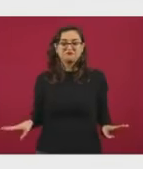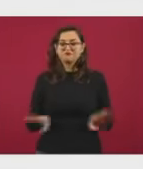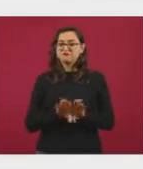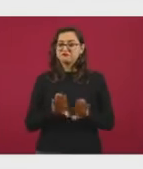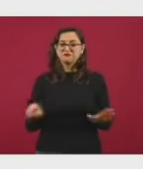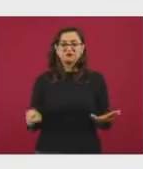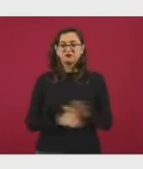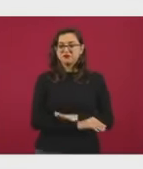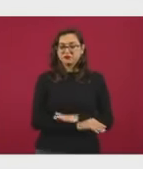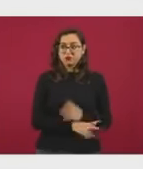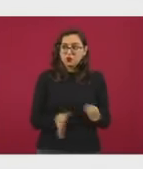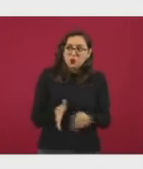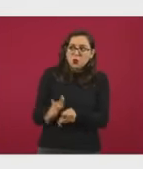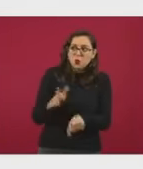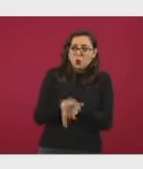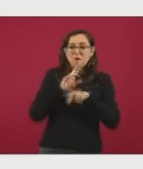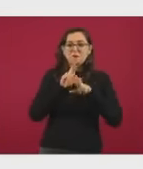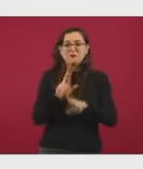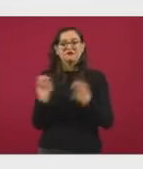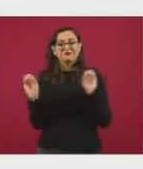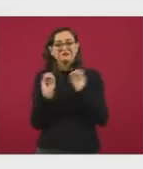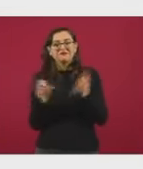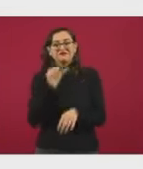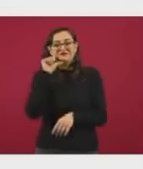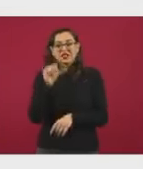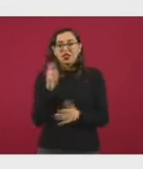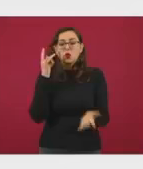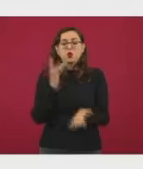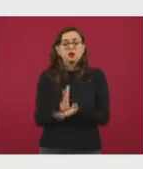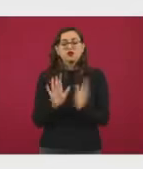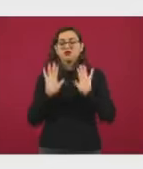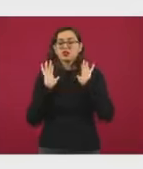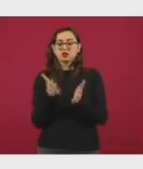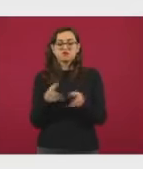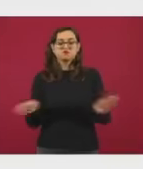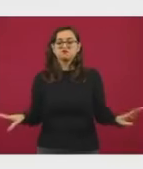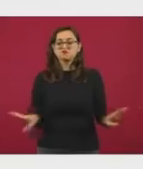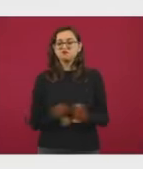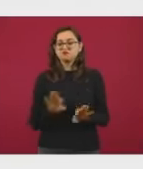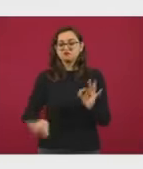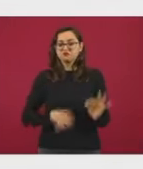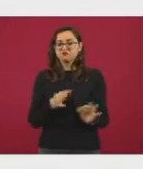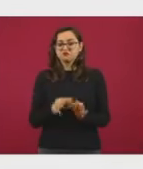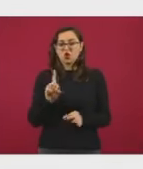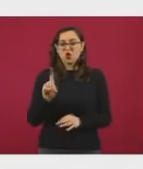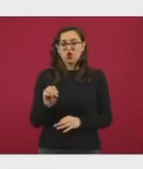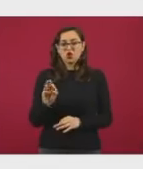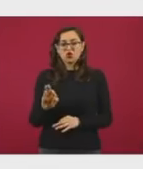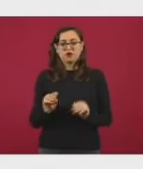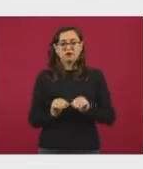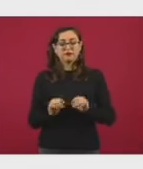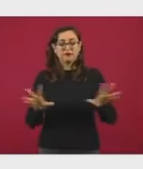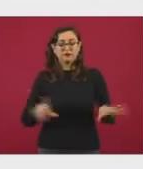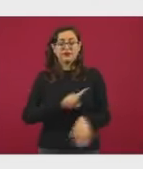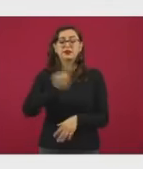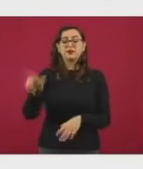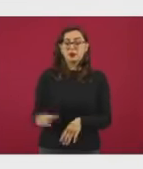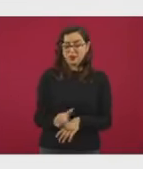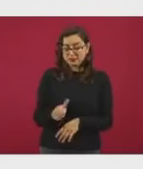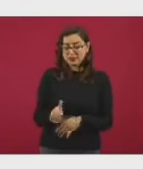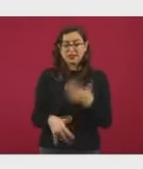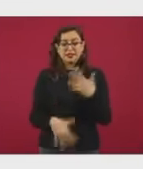concluyó la investigación y se publica en el diario oficial. Y es el 15 de febrero